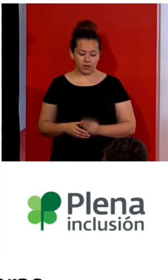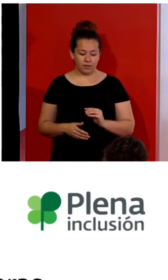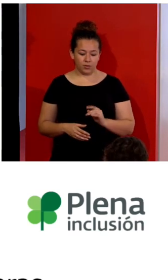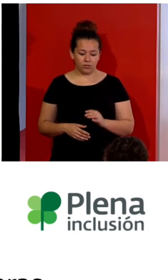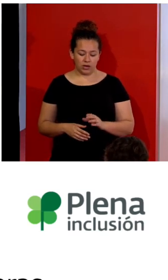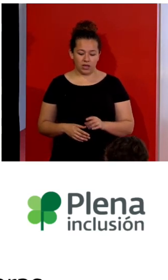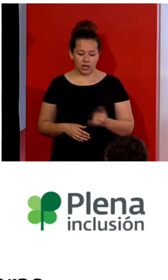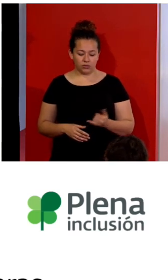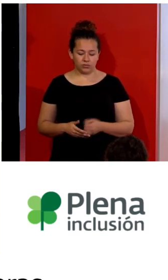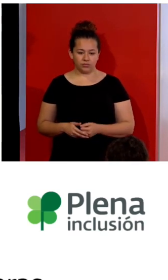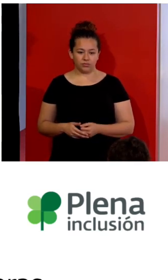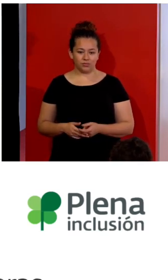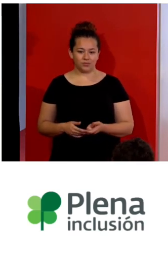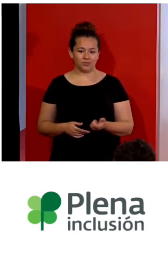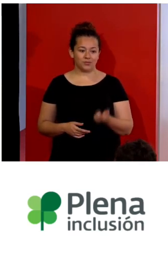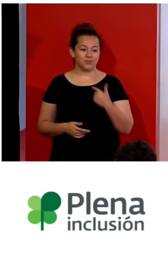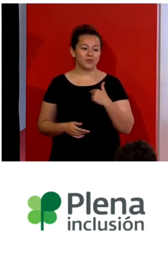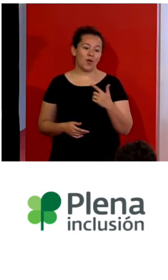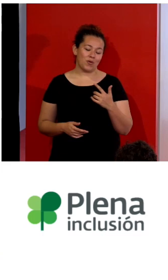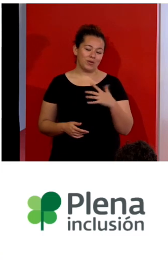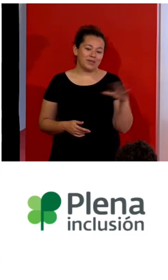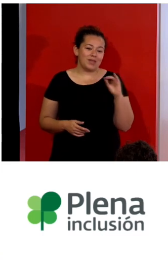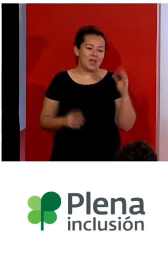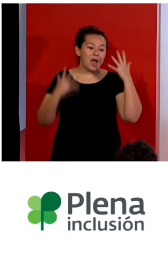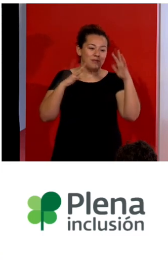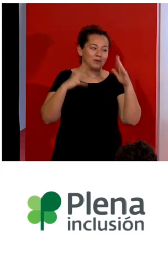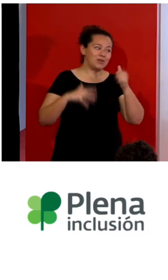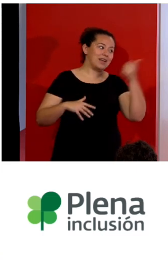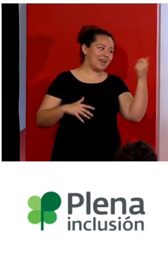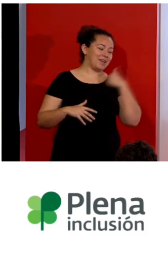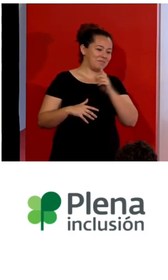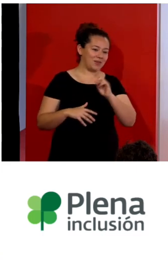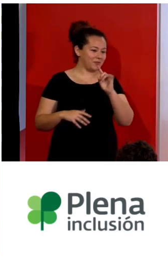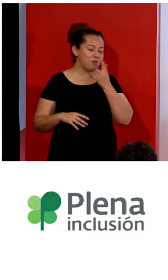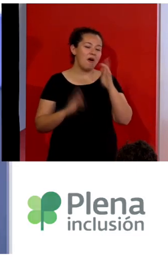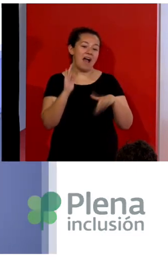Bueno, entiendo que aplaudís a Valeria y no a mí. A mí es mejor que me aplaudáis al final si os quedan ganas.